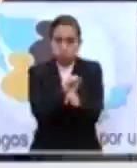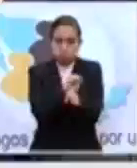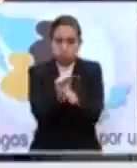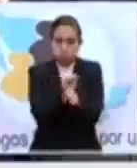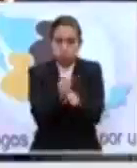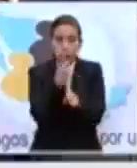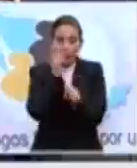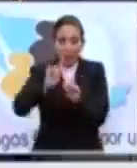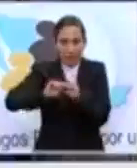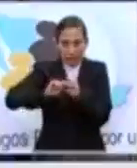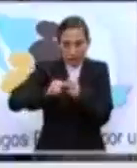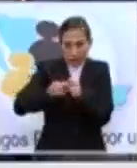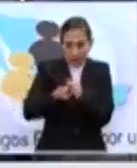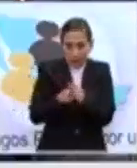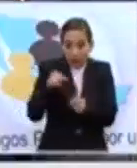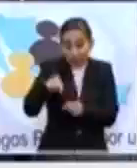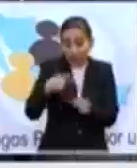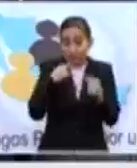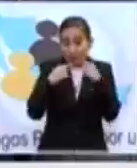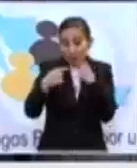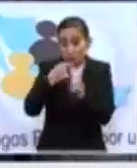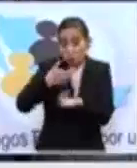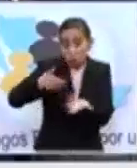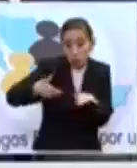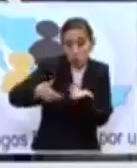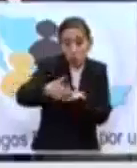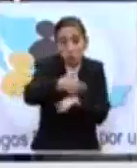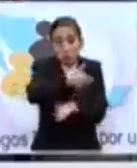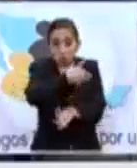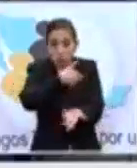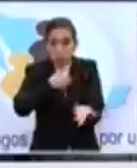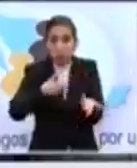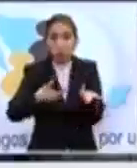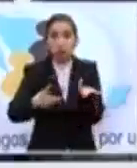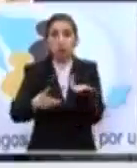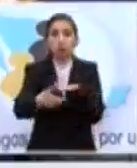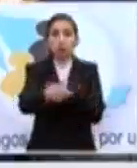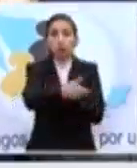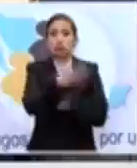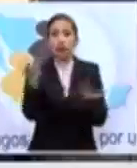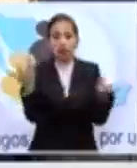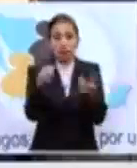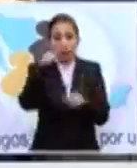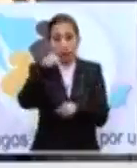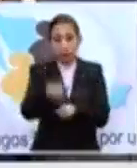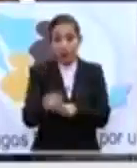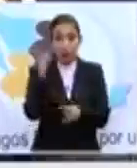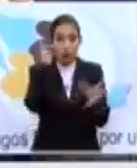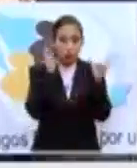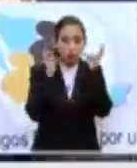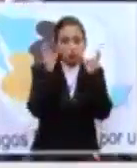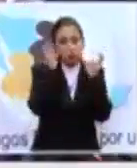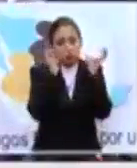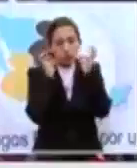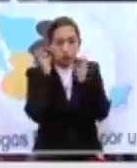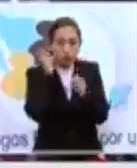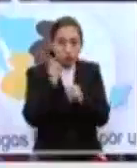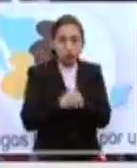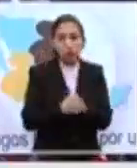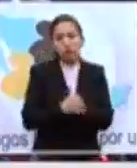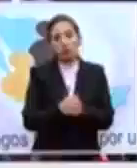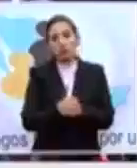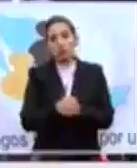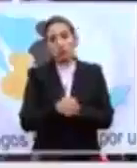Lo dije al principio, que este diálogo, por lo que hemos desarrollado aquí y he escuchado con mucho conocimiento de